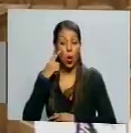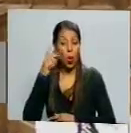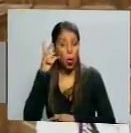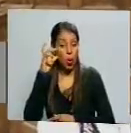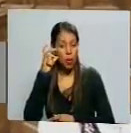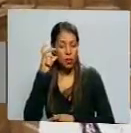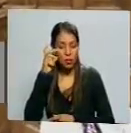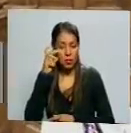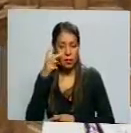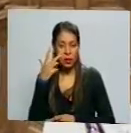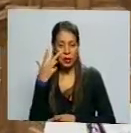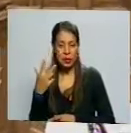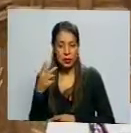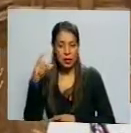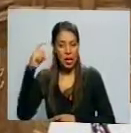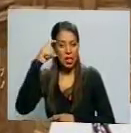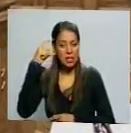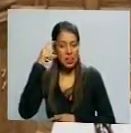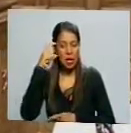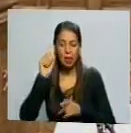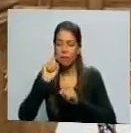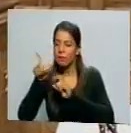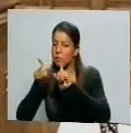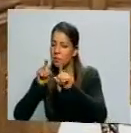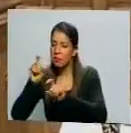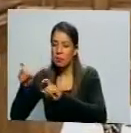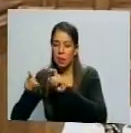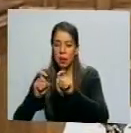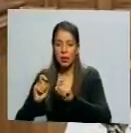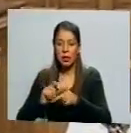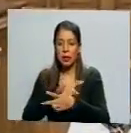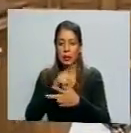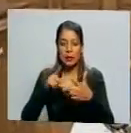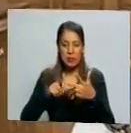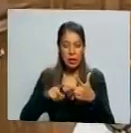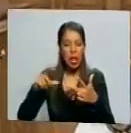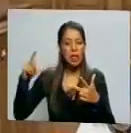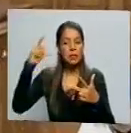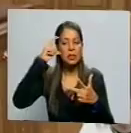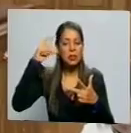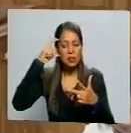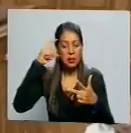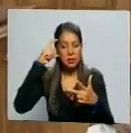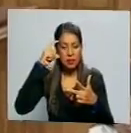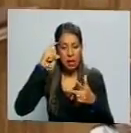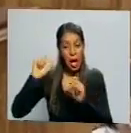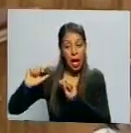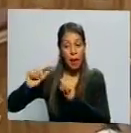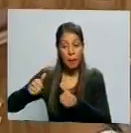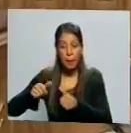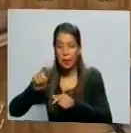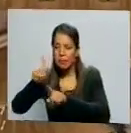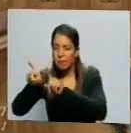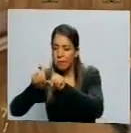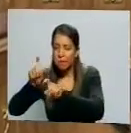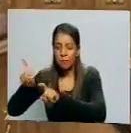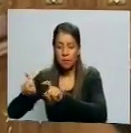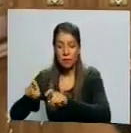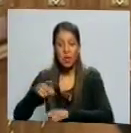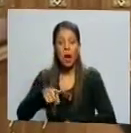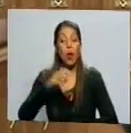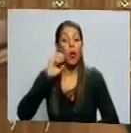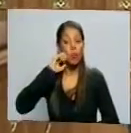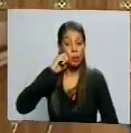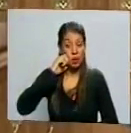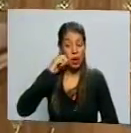En los tres primeros días de consulta, aquí compañeros de larga trayectoria. ¿Cuánto nos